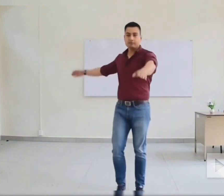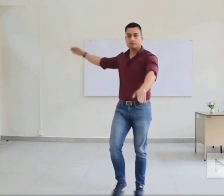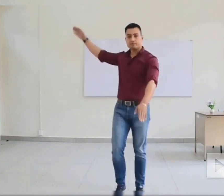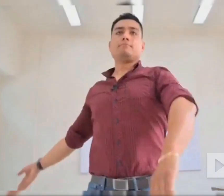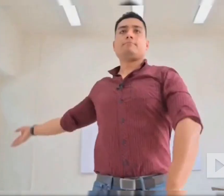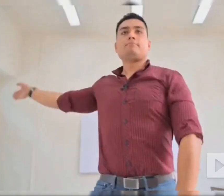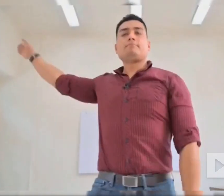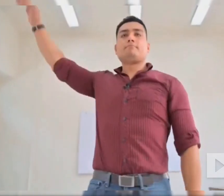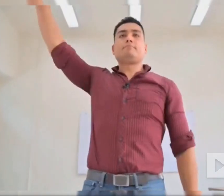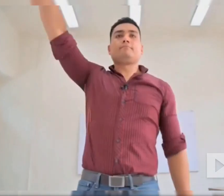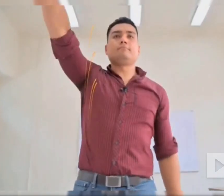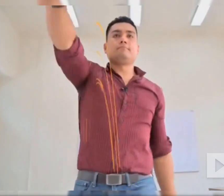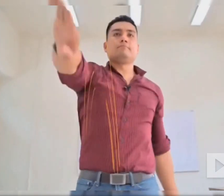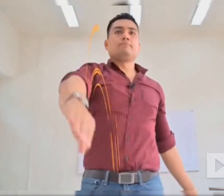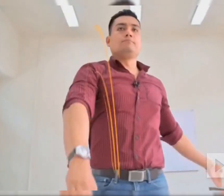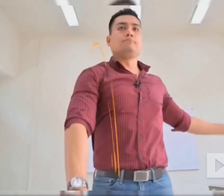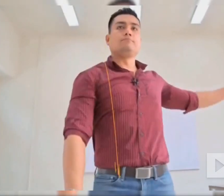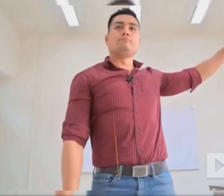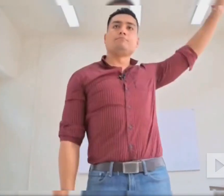Círculos al frente.